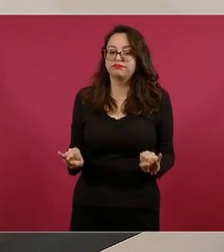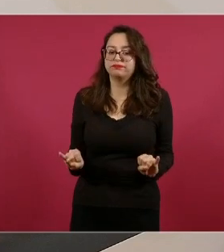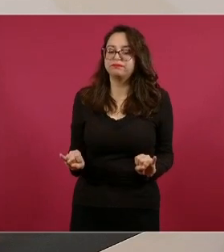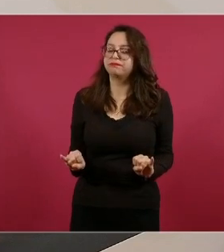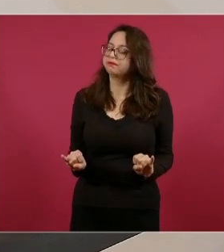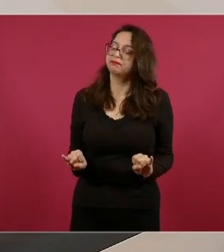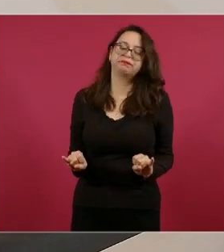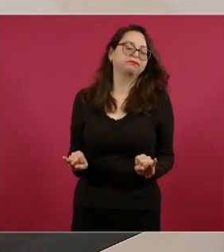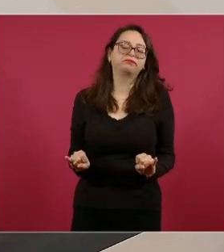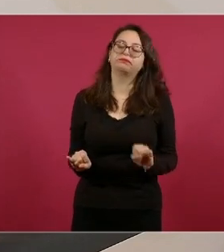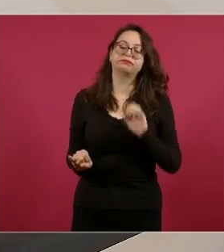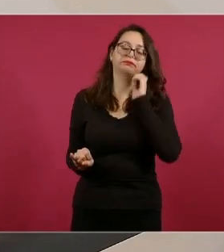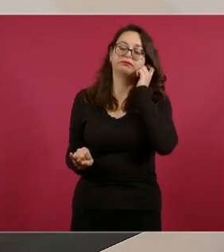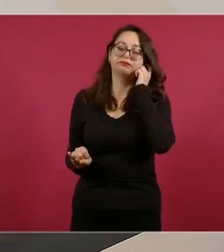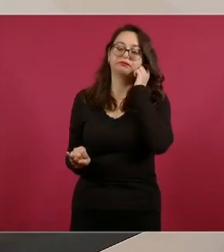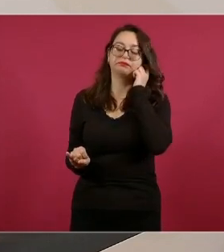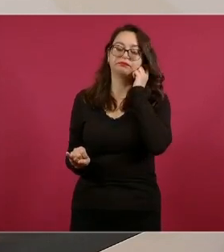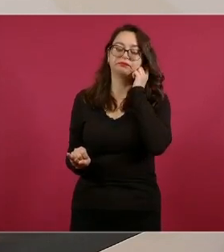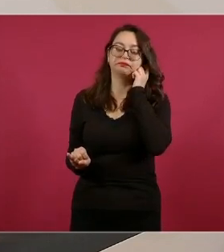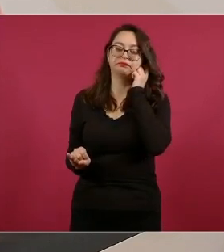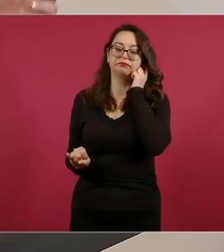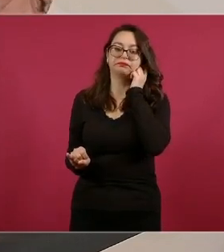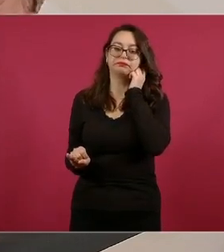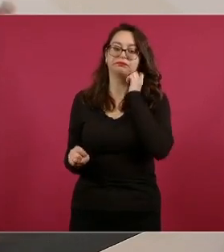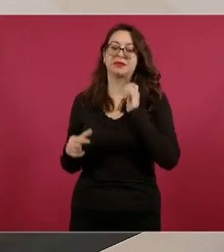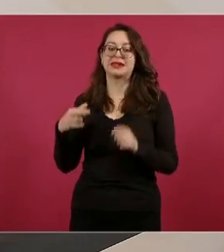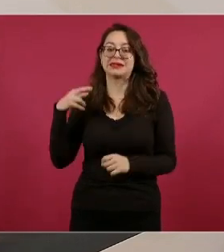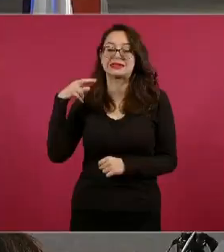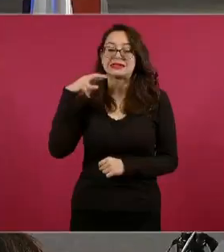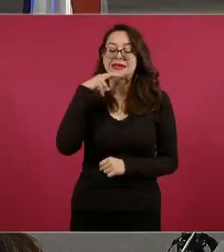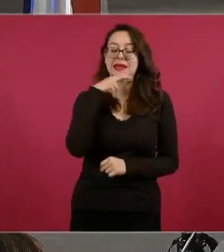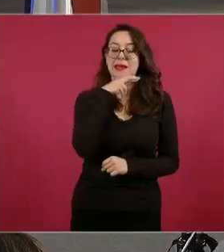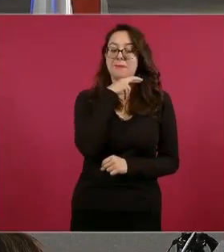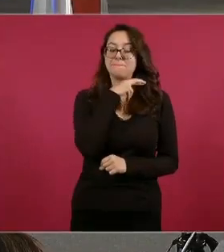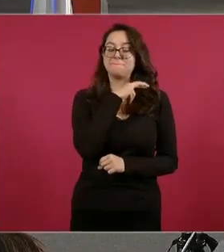porque de inmediato ya